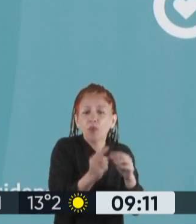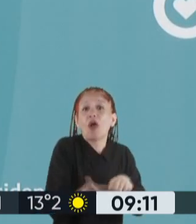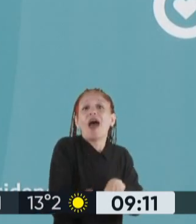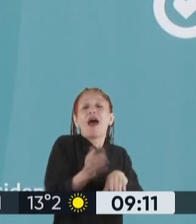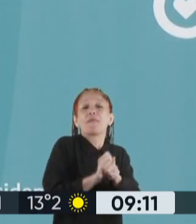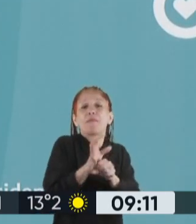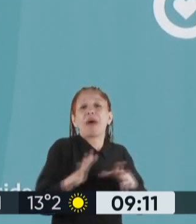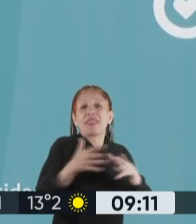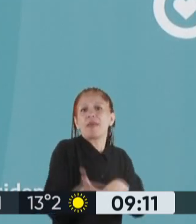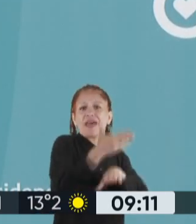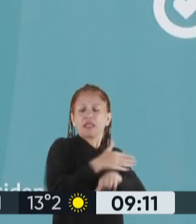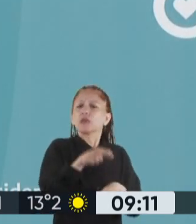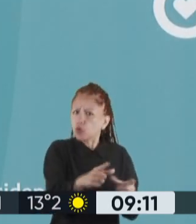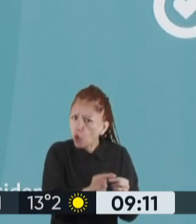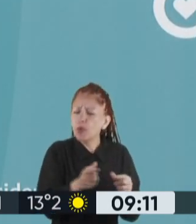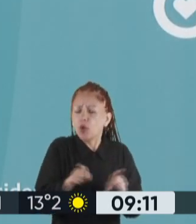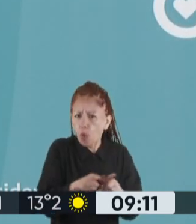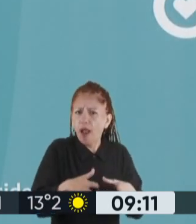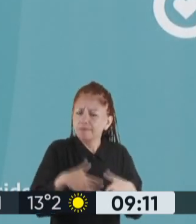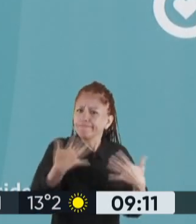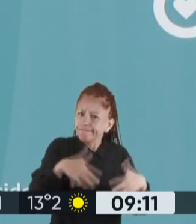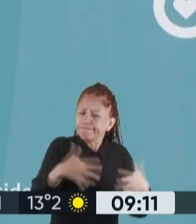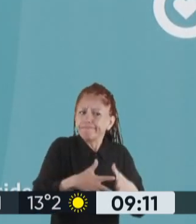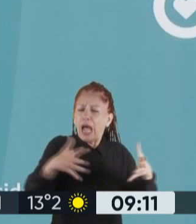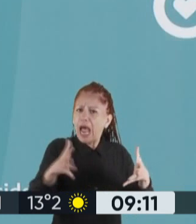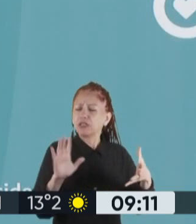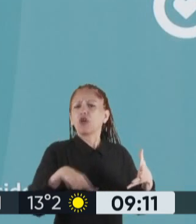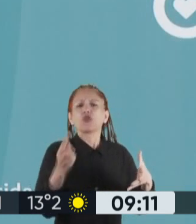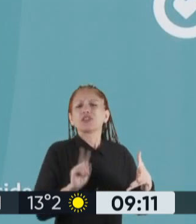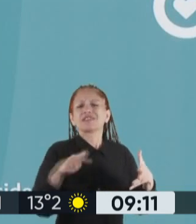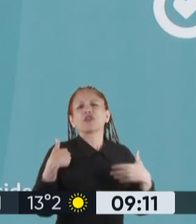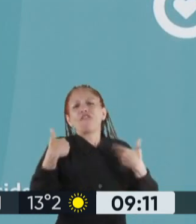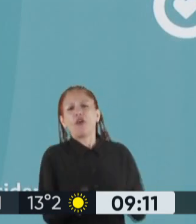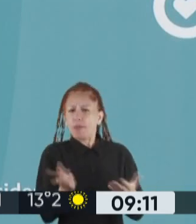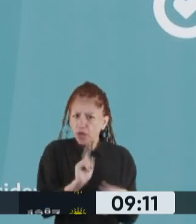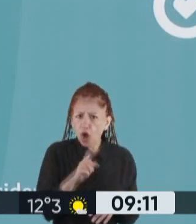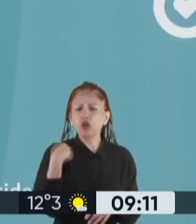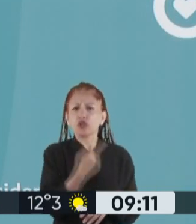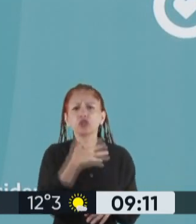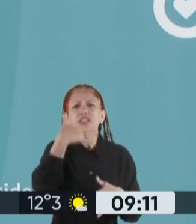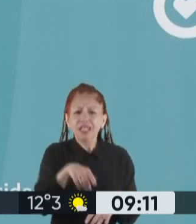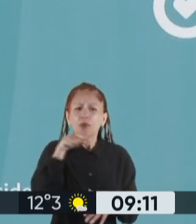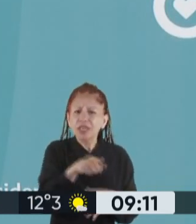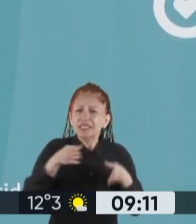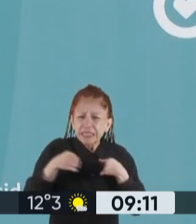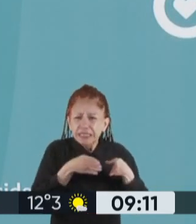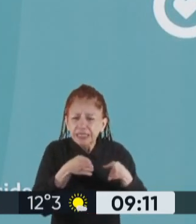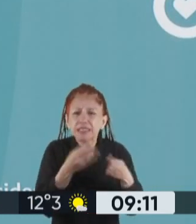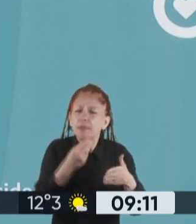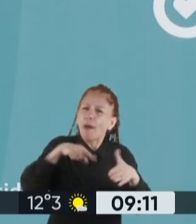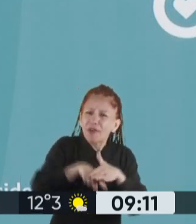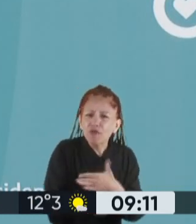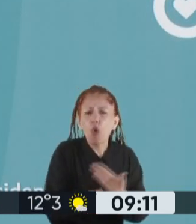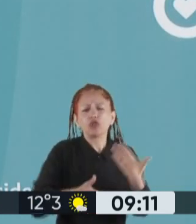supuesto, son números altísimos y son números que no nos conforman y que entendemos que tiene que ser un camino y un sendero que se profundice, que